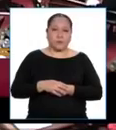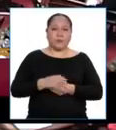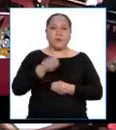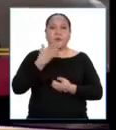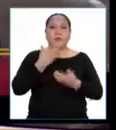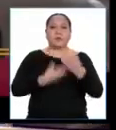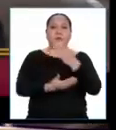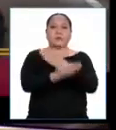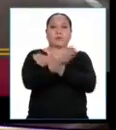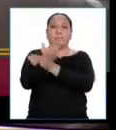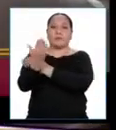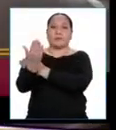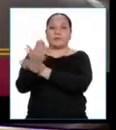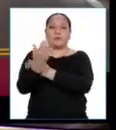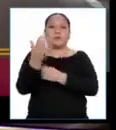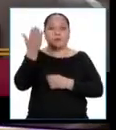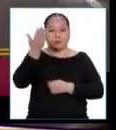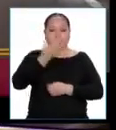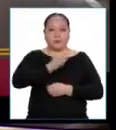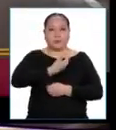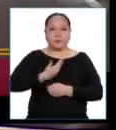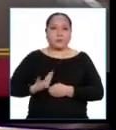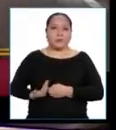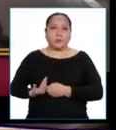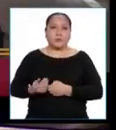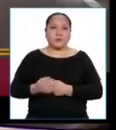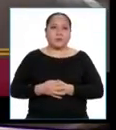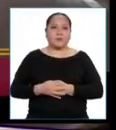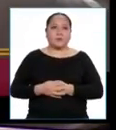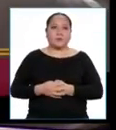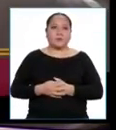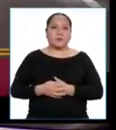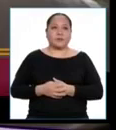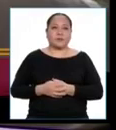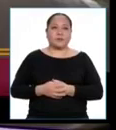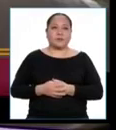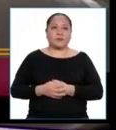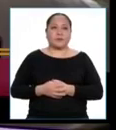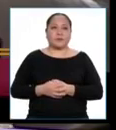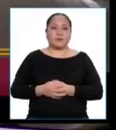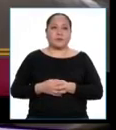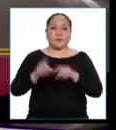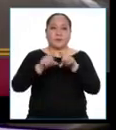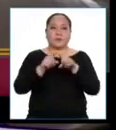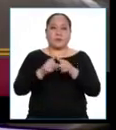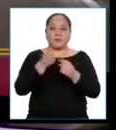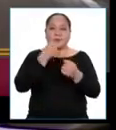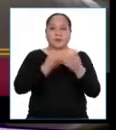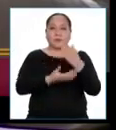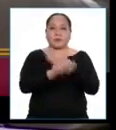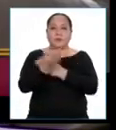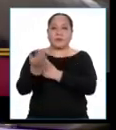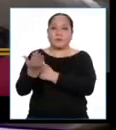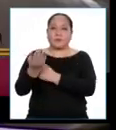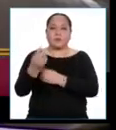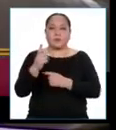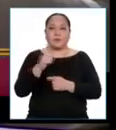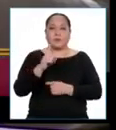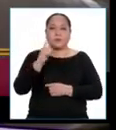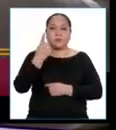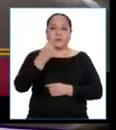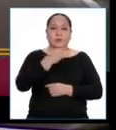Muy buenos días, señor presidente, también al premier Cateriano y a